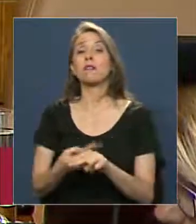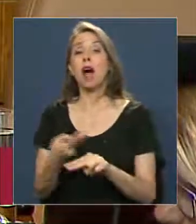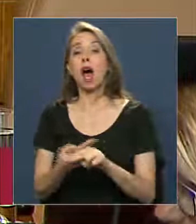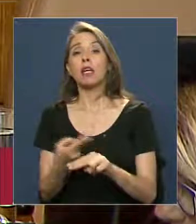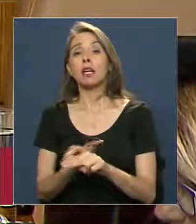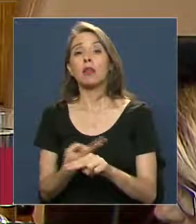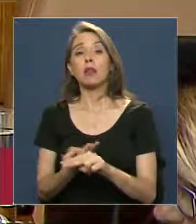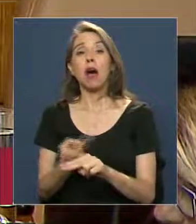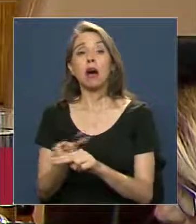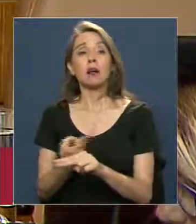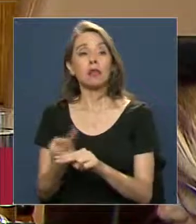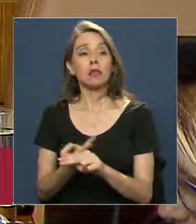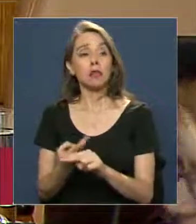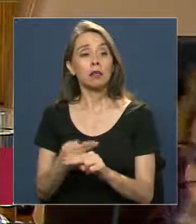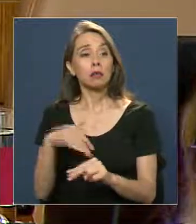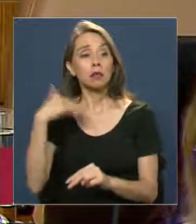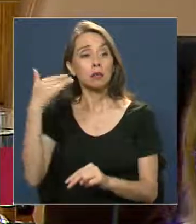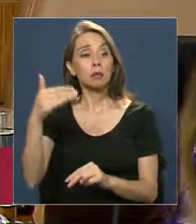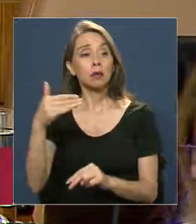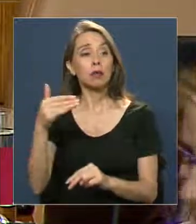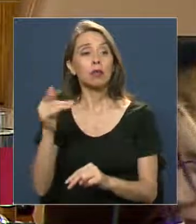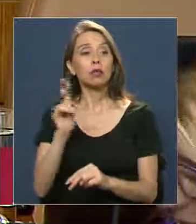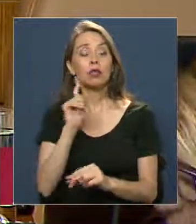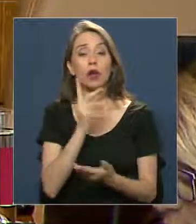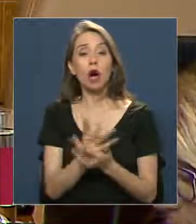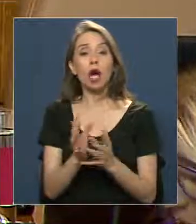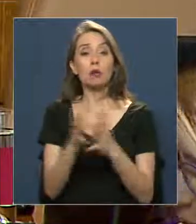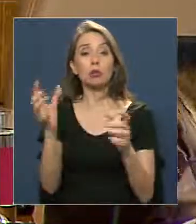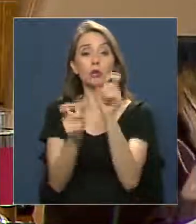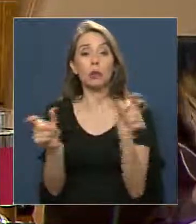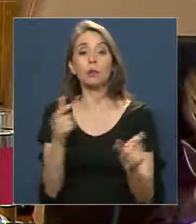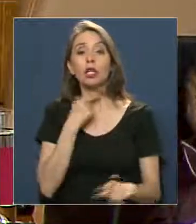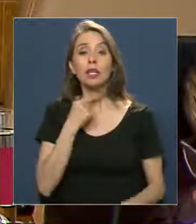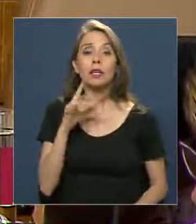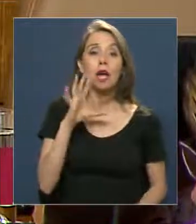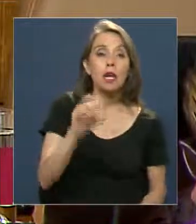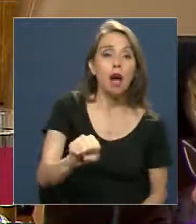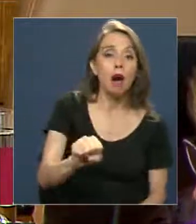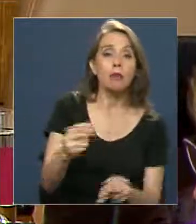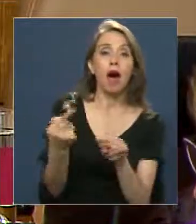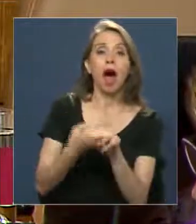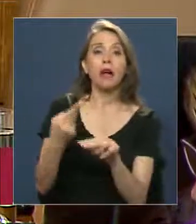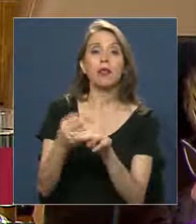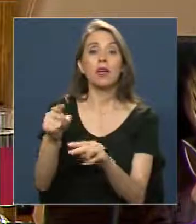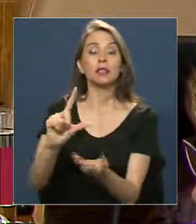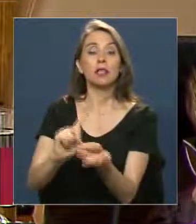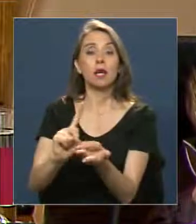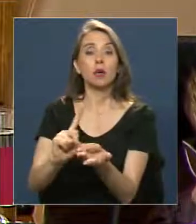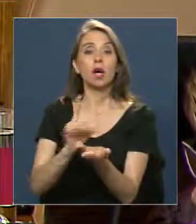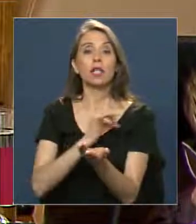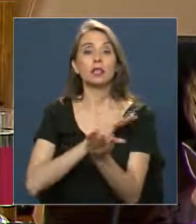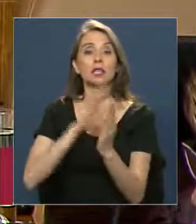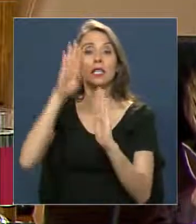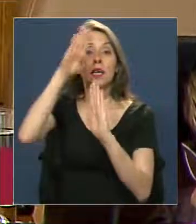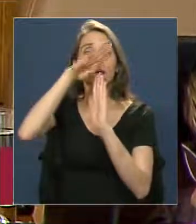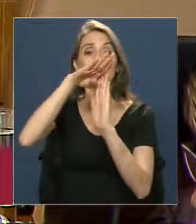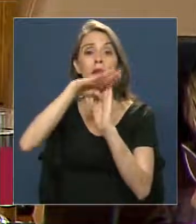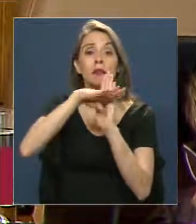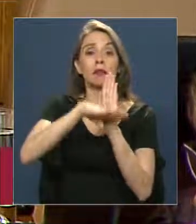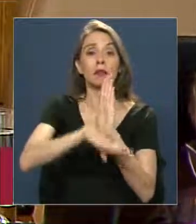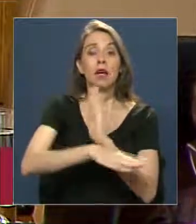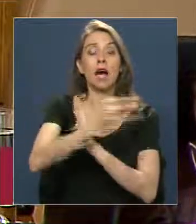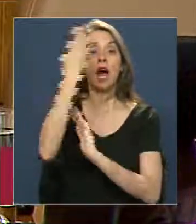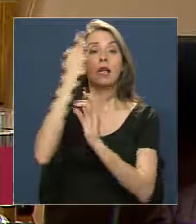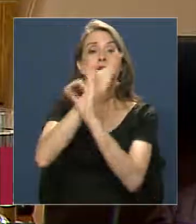eso va a ir cayendo porque claramente no van a haber muchas personas que estén disponibles para arrendar eso y Chile entonces va a empezar a caer en lo que nunca